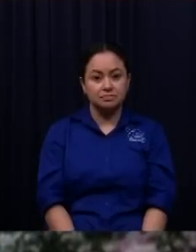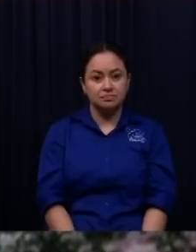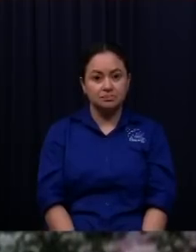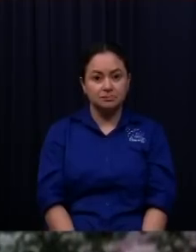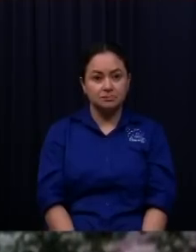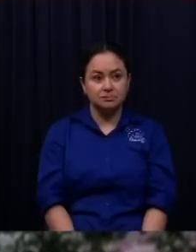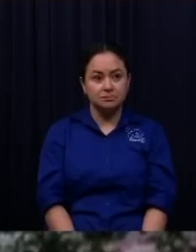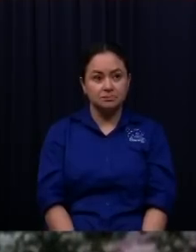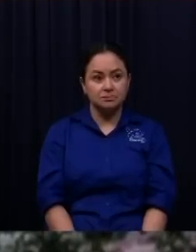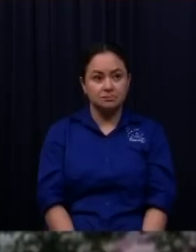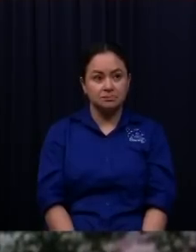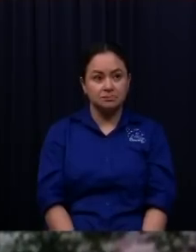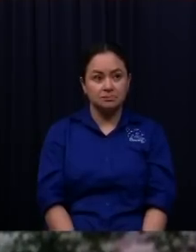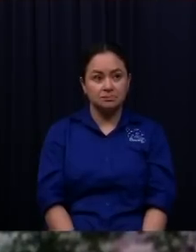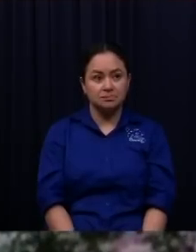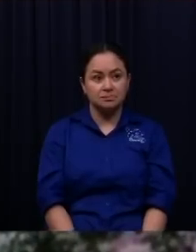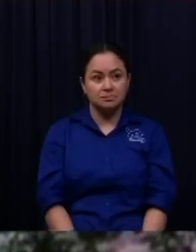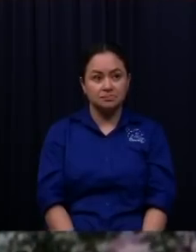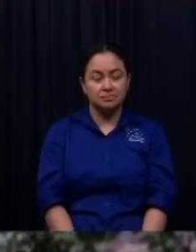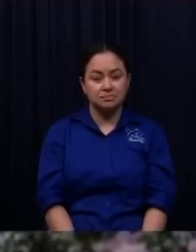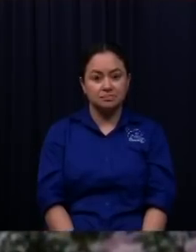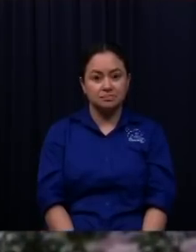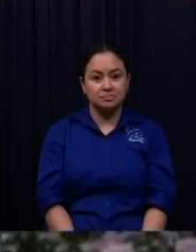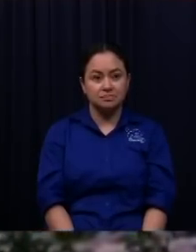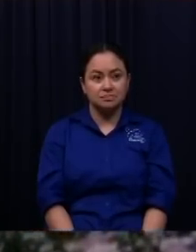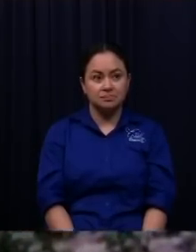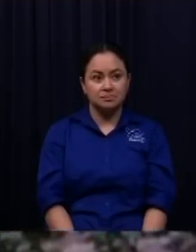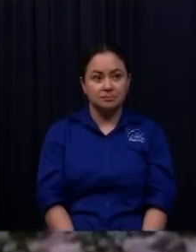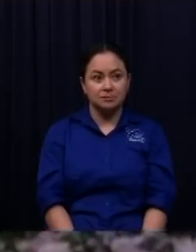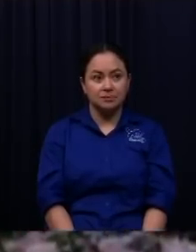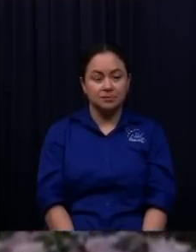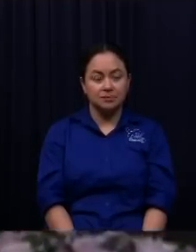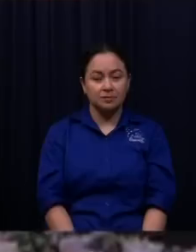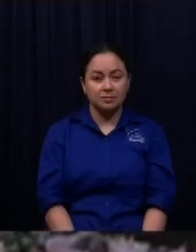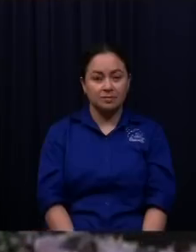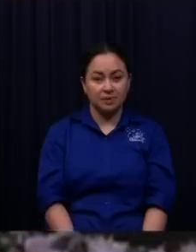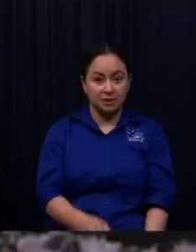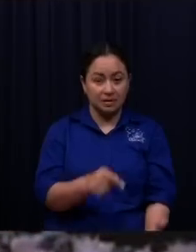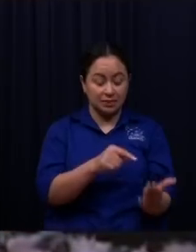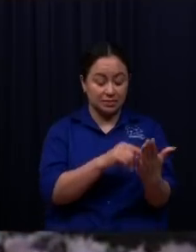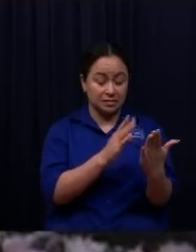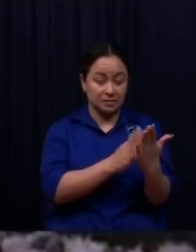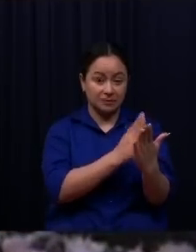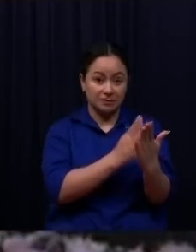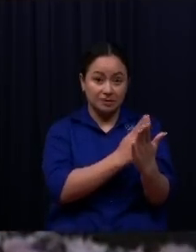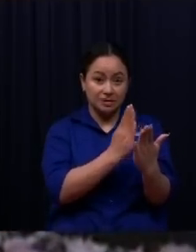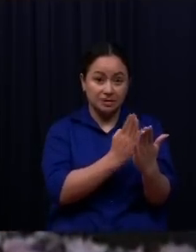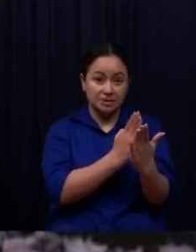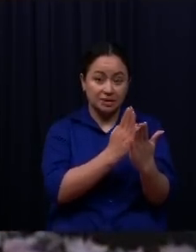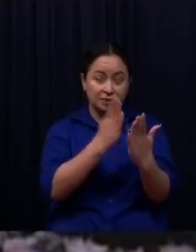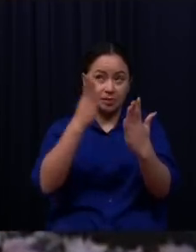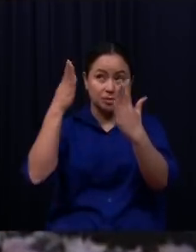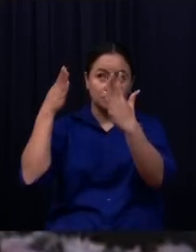Vamos a ver, mire cómo dice esta otra. No dice que trascendió, dice que traspasó